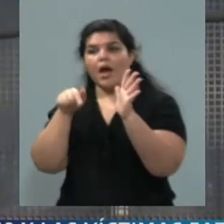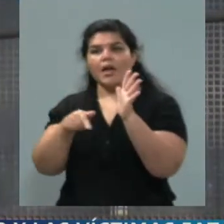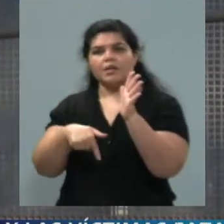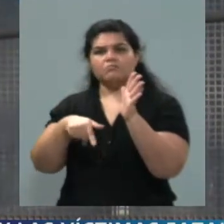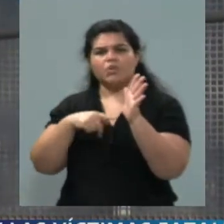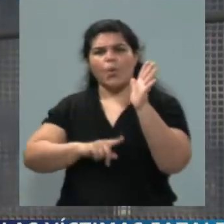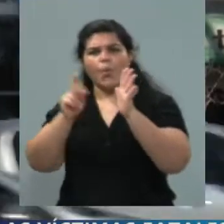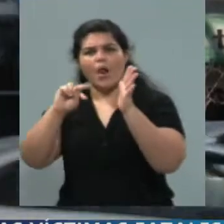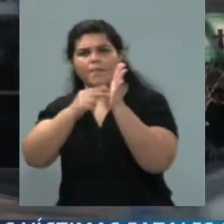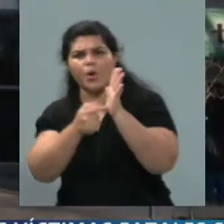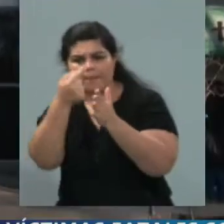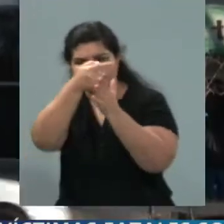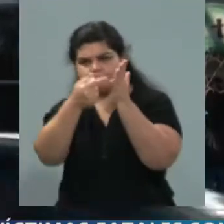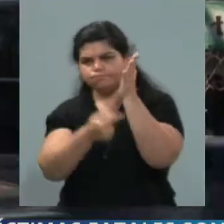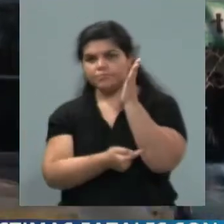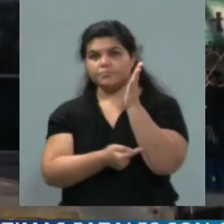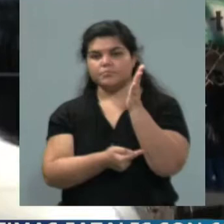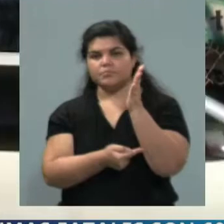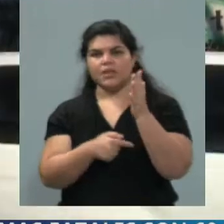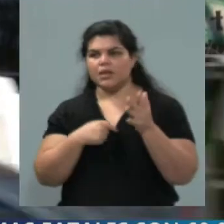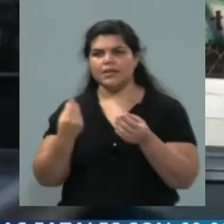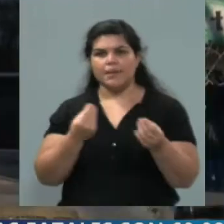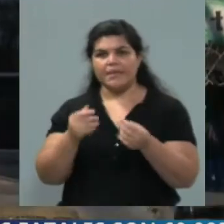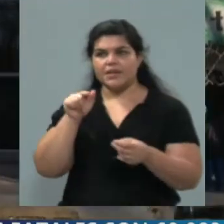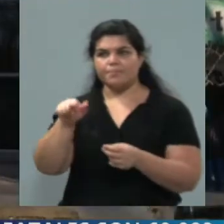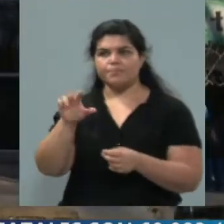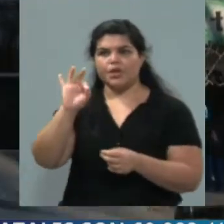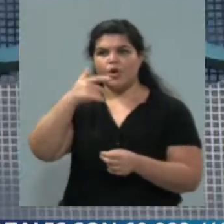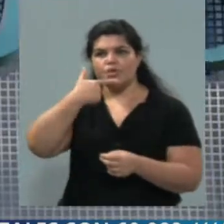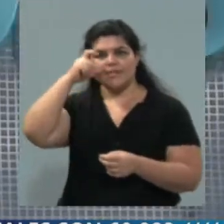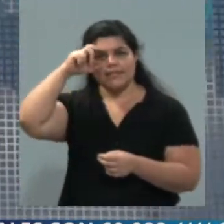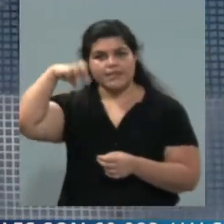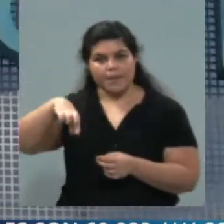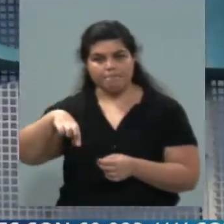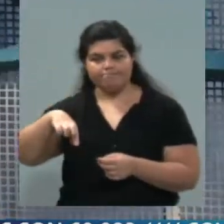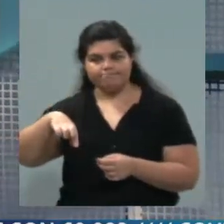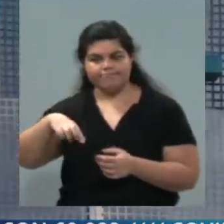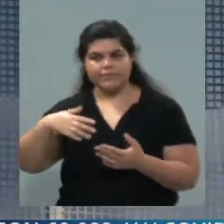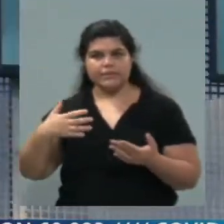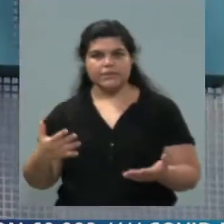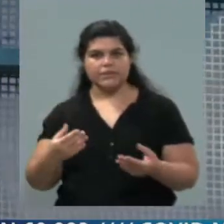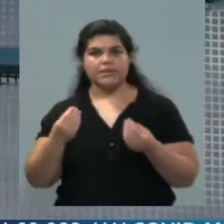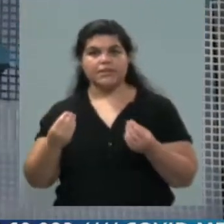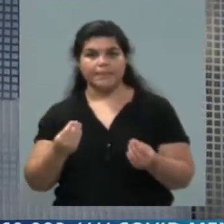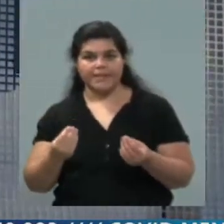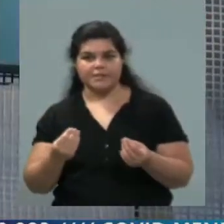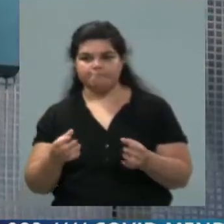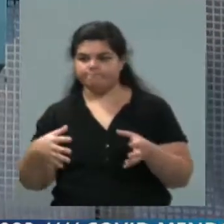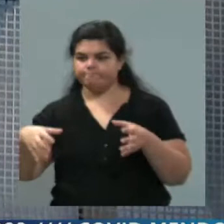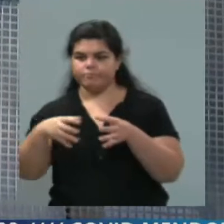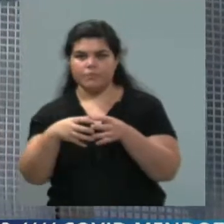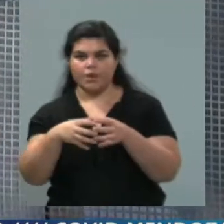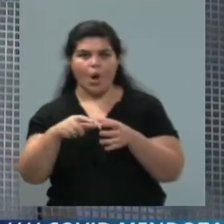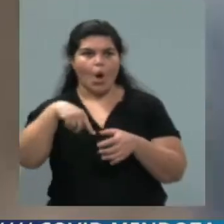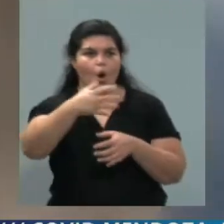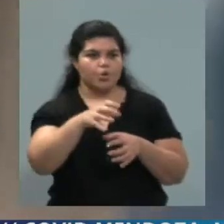es que la verdad es que OSEP tiene una falta de convenios con instituciones, con